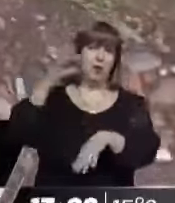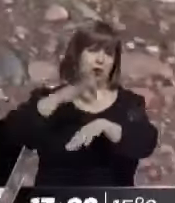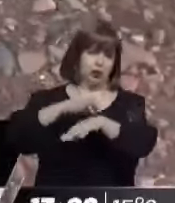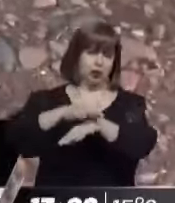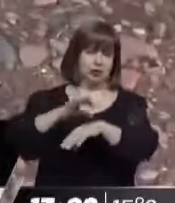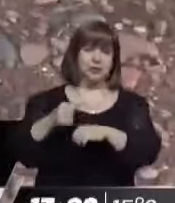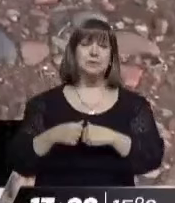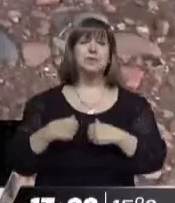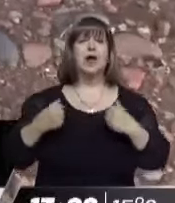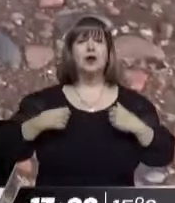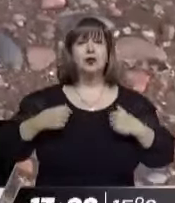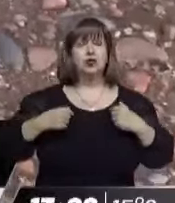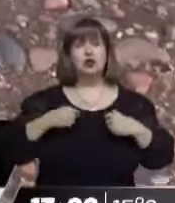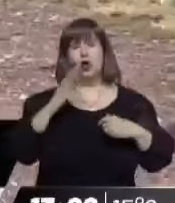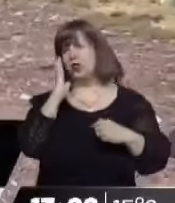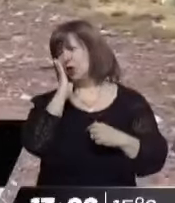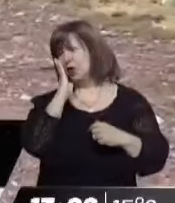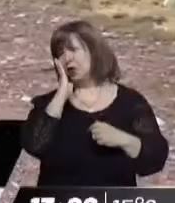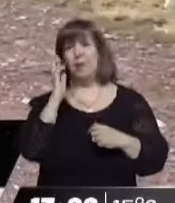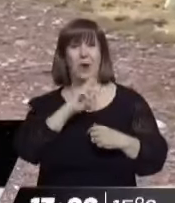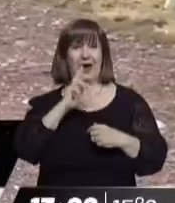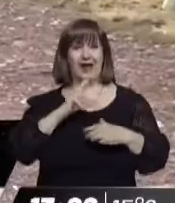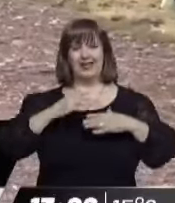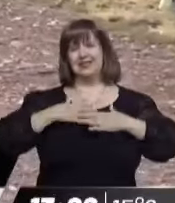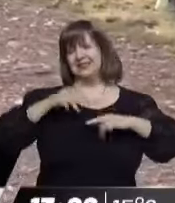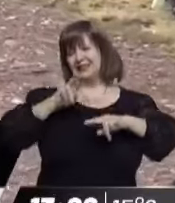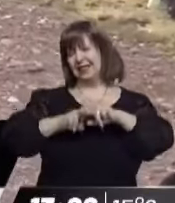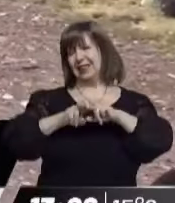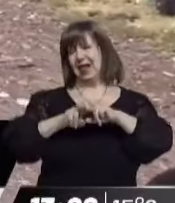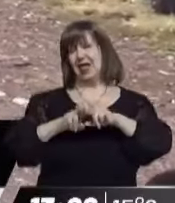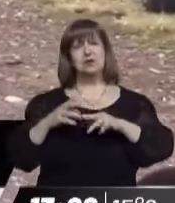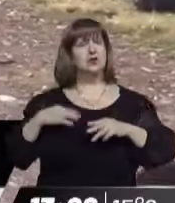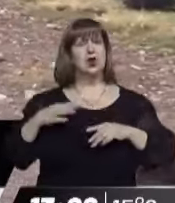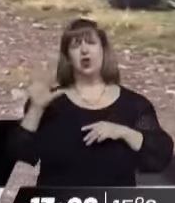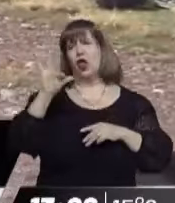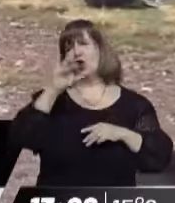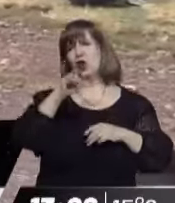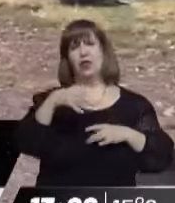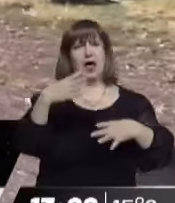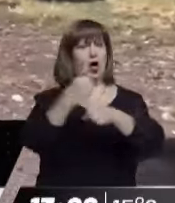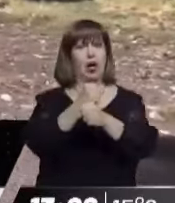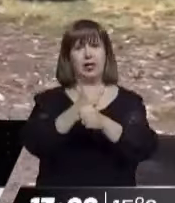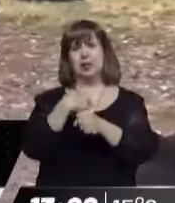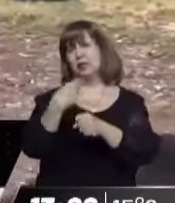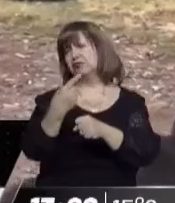venía sentada, venía dormida, viajo todos los días,